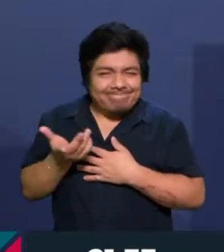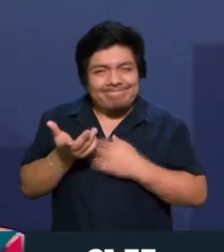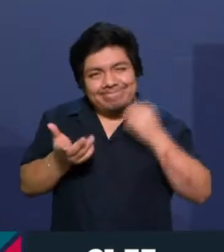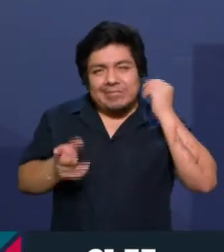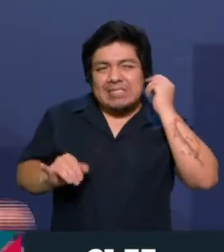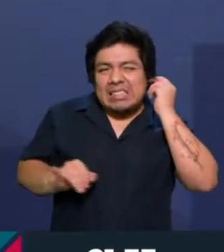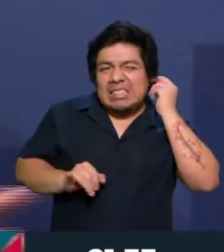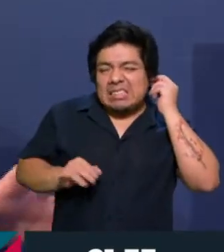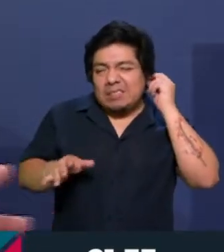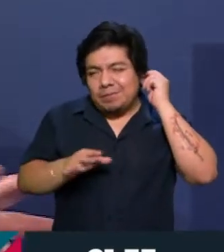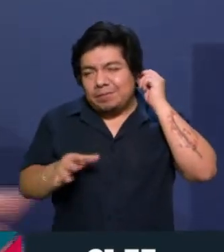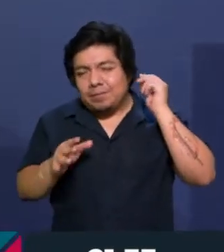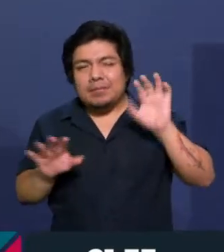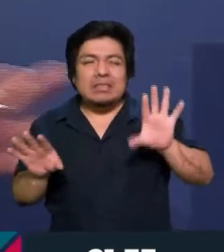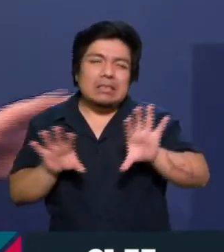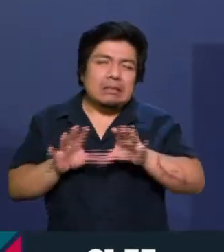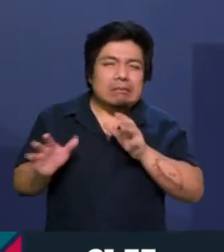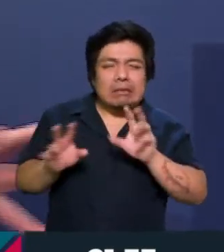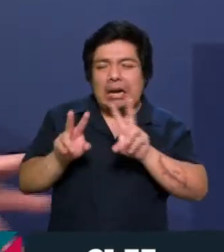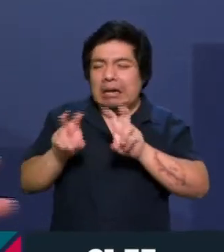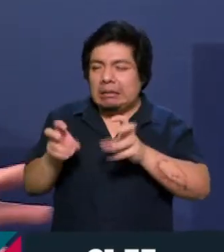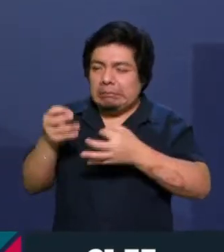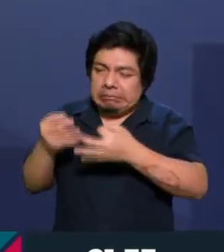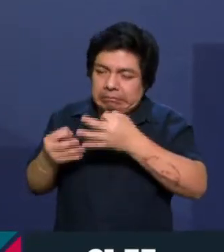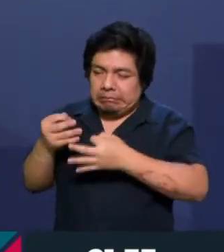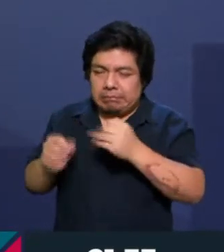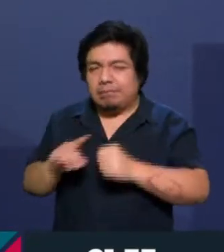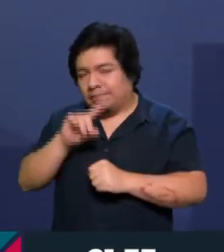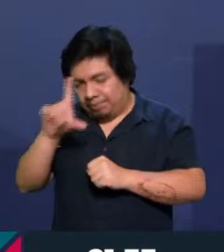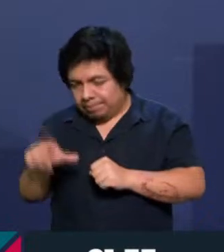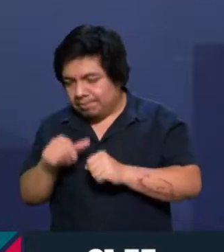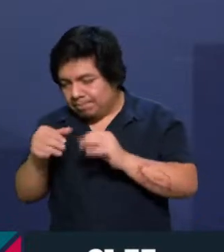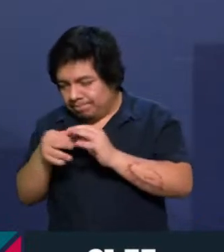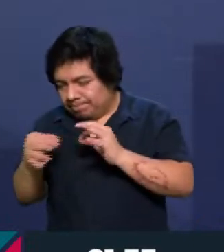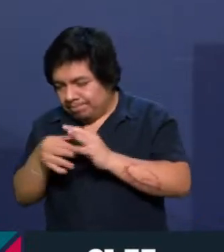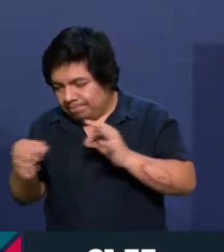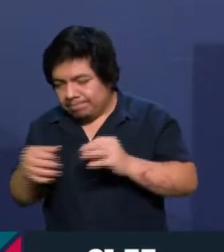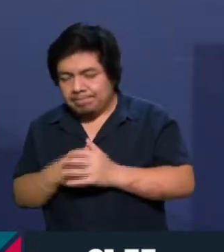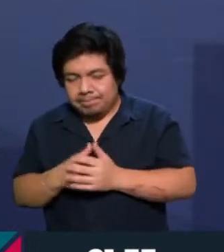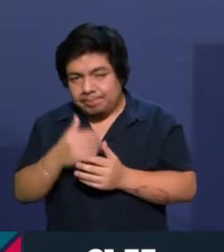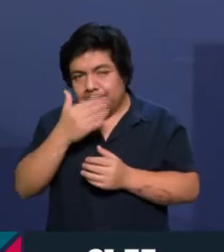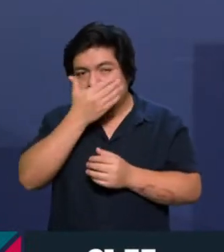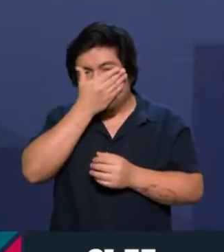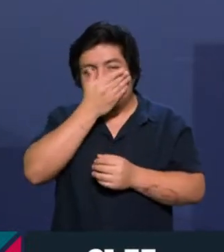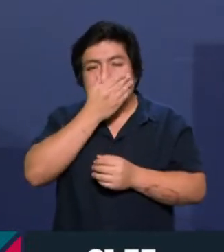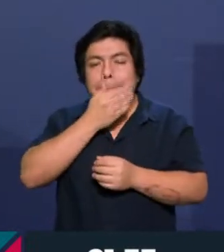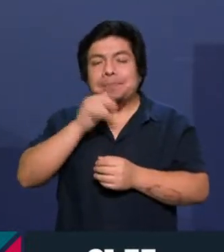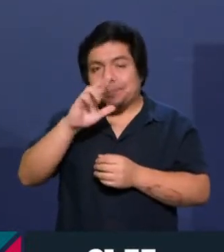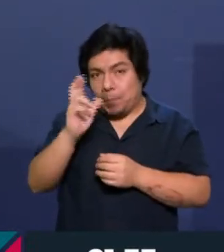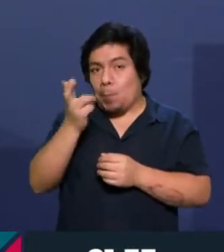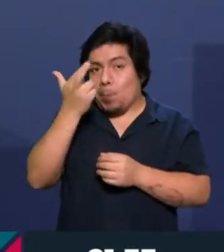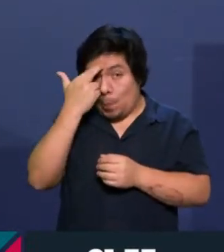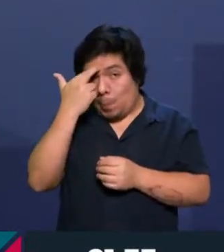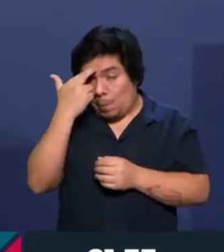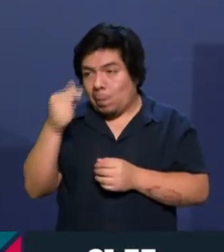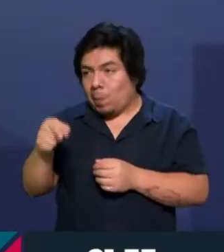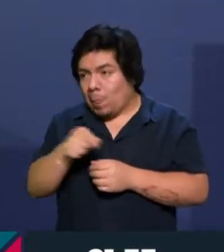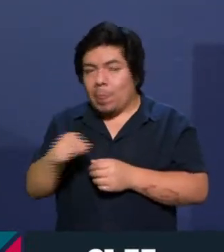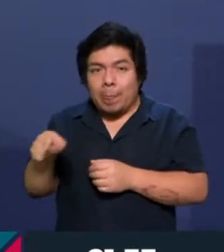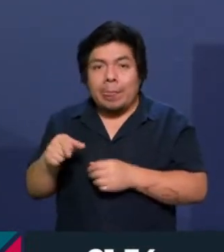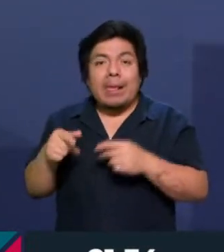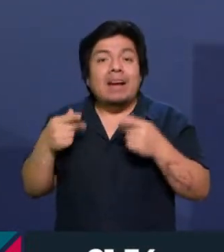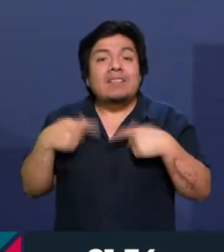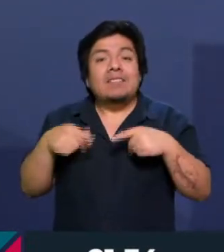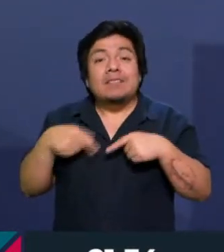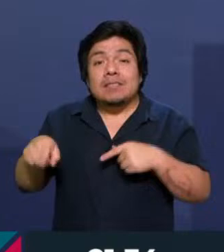una figura jurídica, vaya, que después te la digo textualmente, pero es importante que el llamado es para que